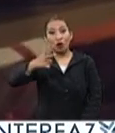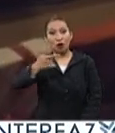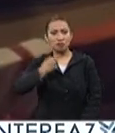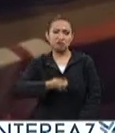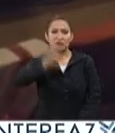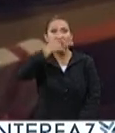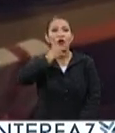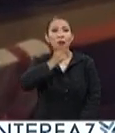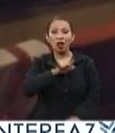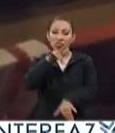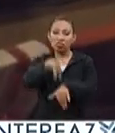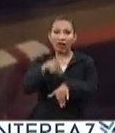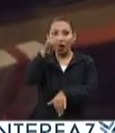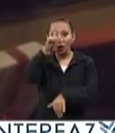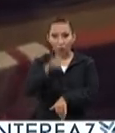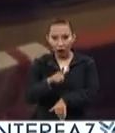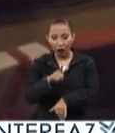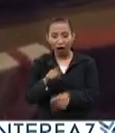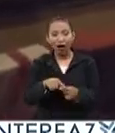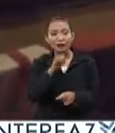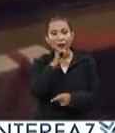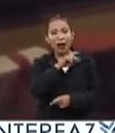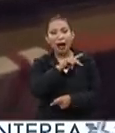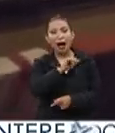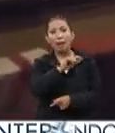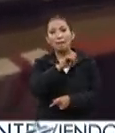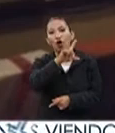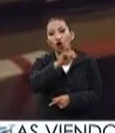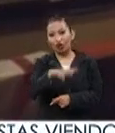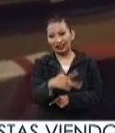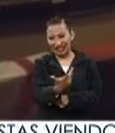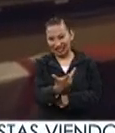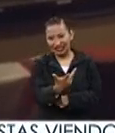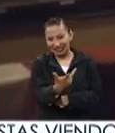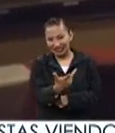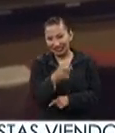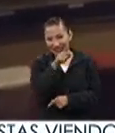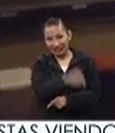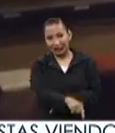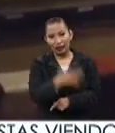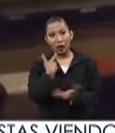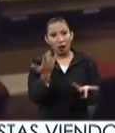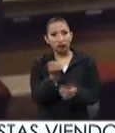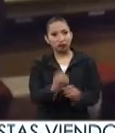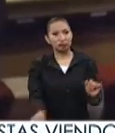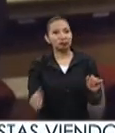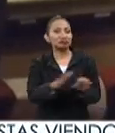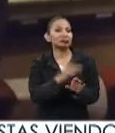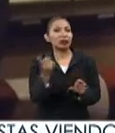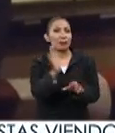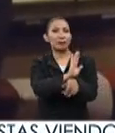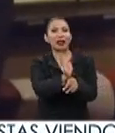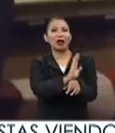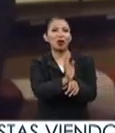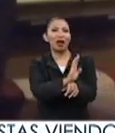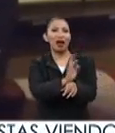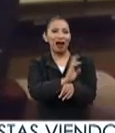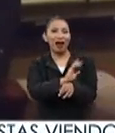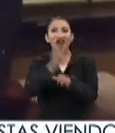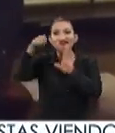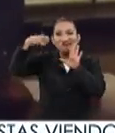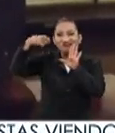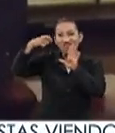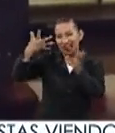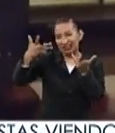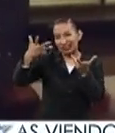Luna. Al igual que el Apolo 13, que se volvió popular por la película que se